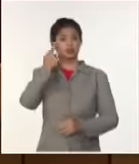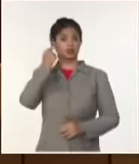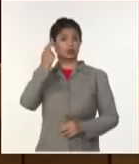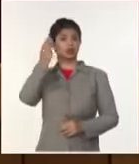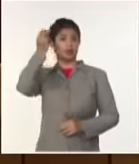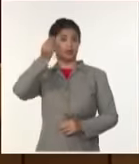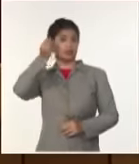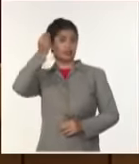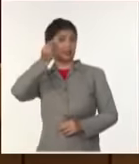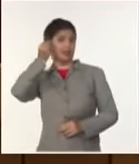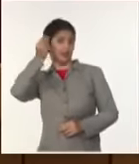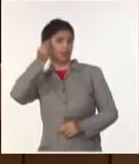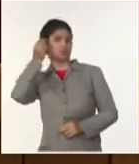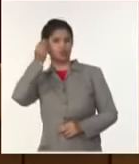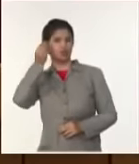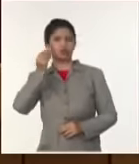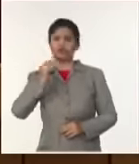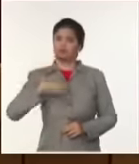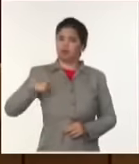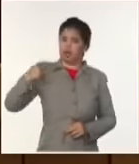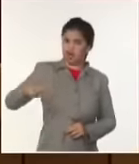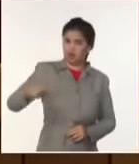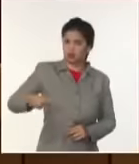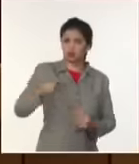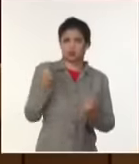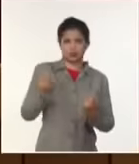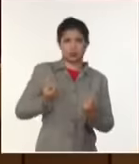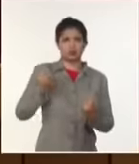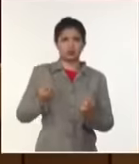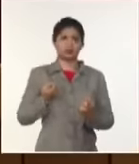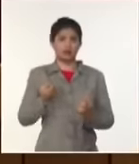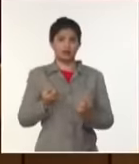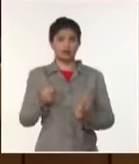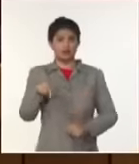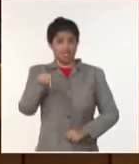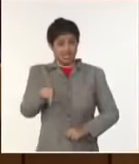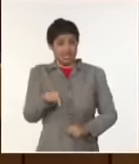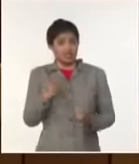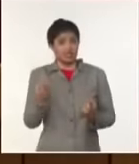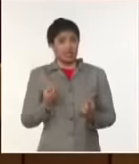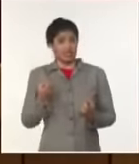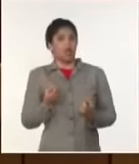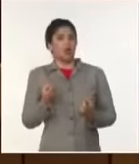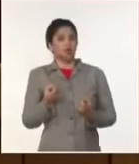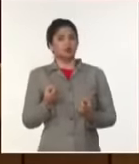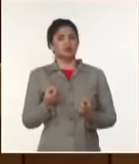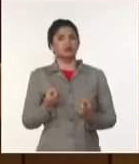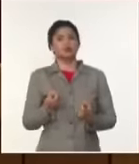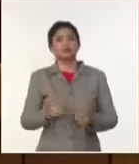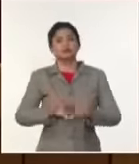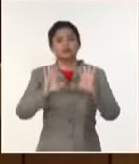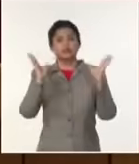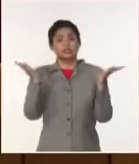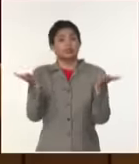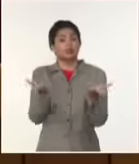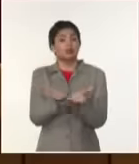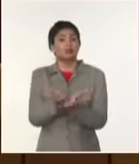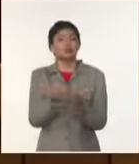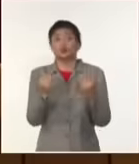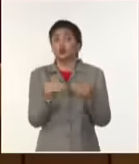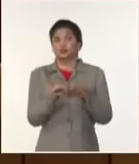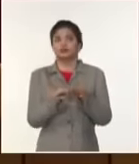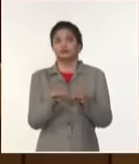ir superando las adversidades. En medio de esta lucha, inmersos en un planeta que da señales de